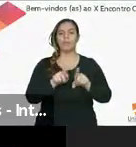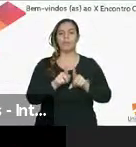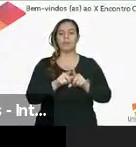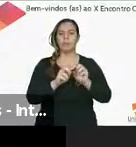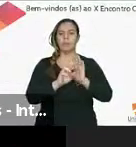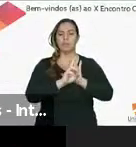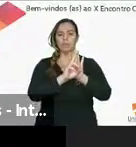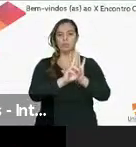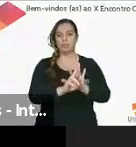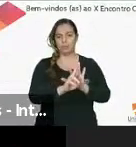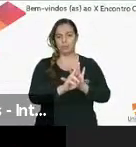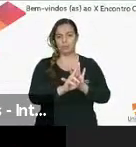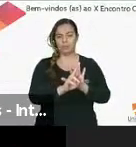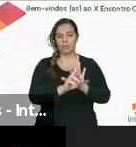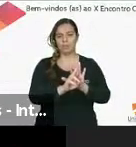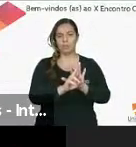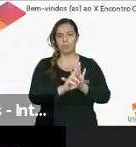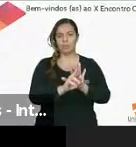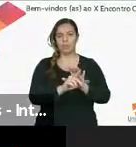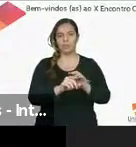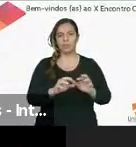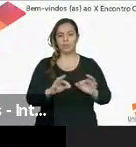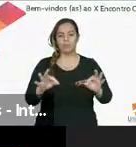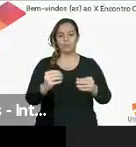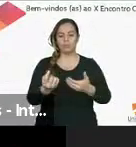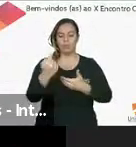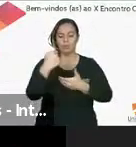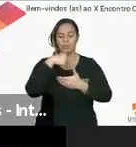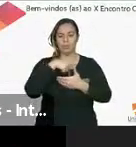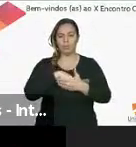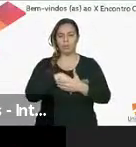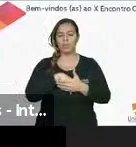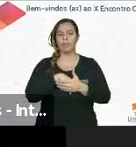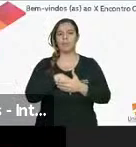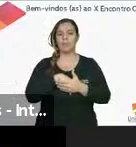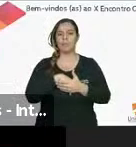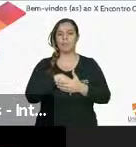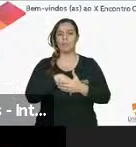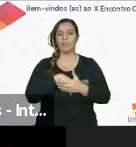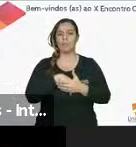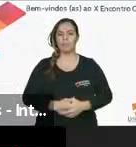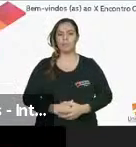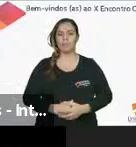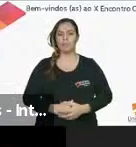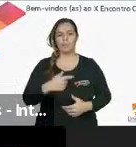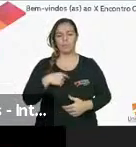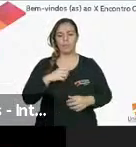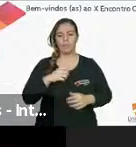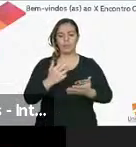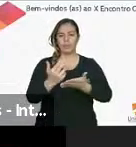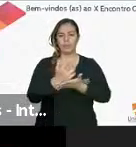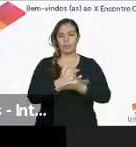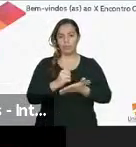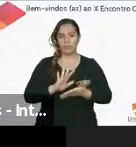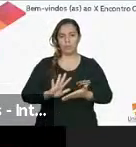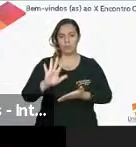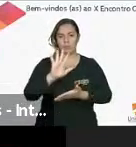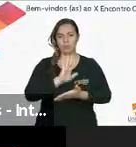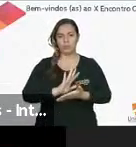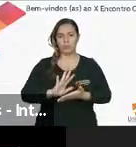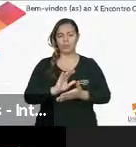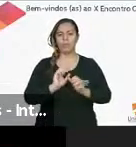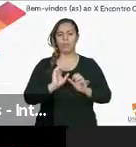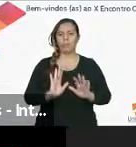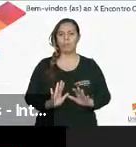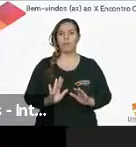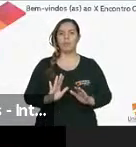representación de lo externo internamente, como está esta caricatura señalando. Pero la pregunta que uno